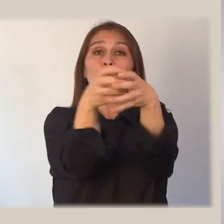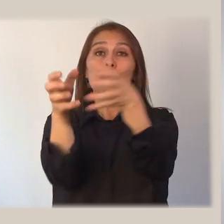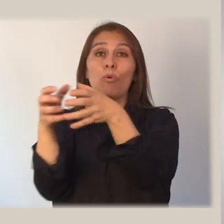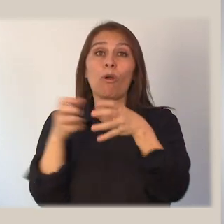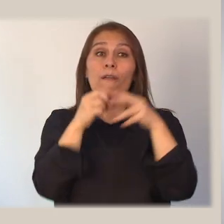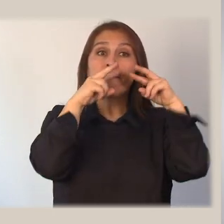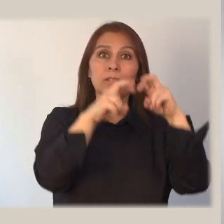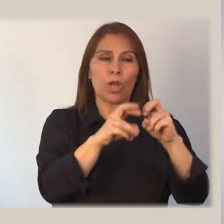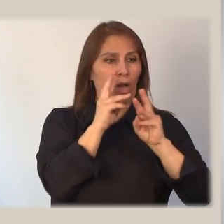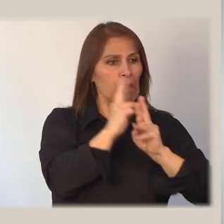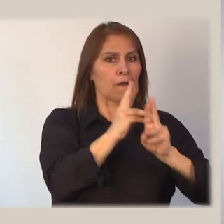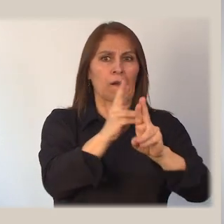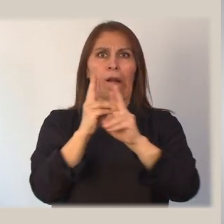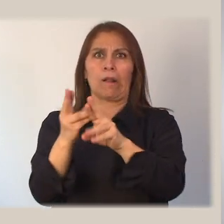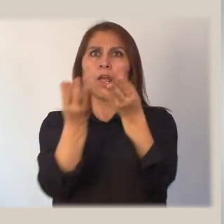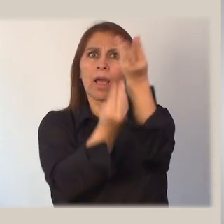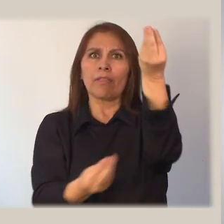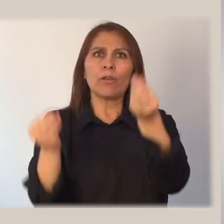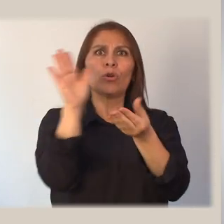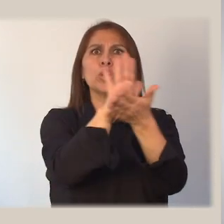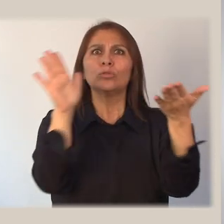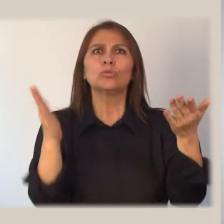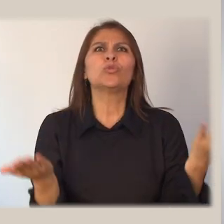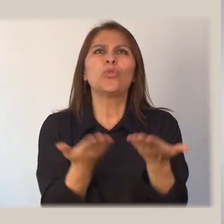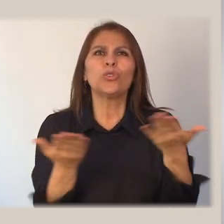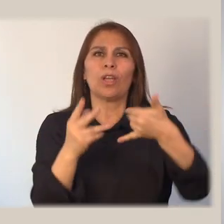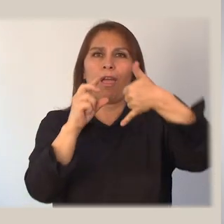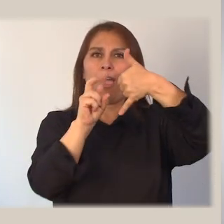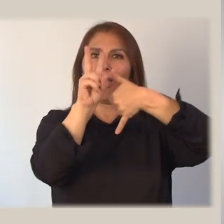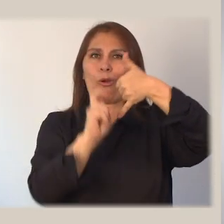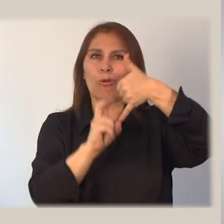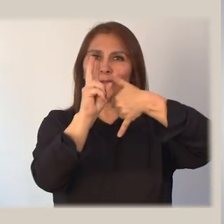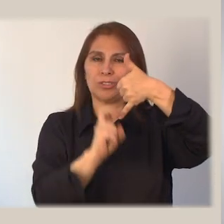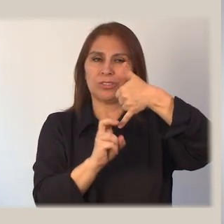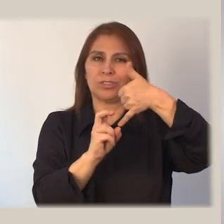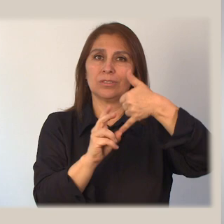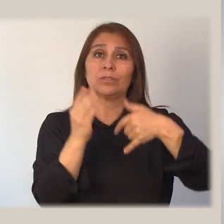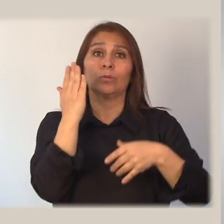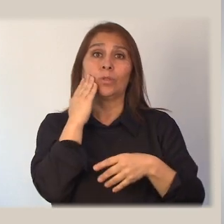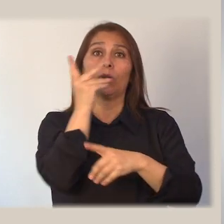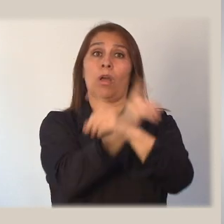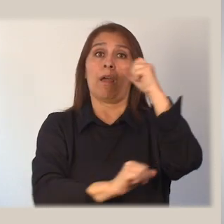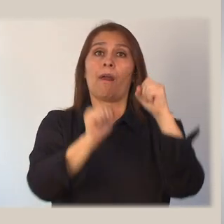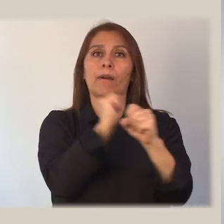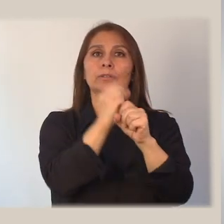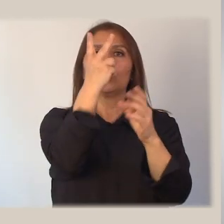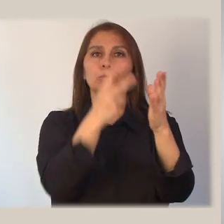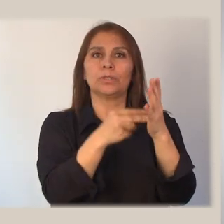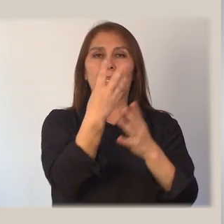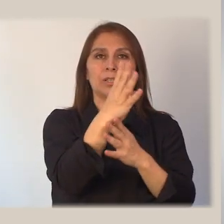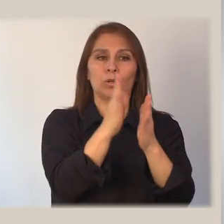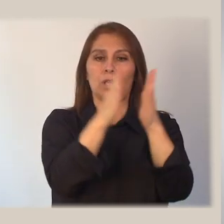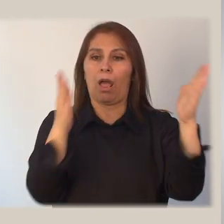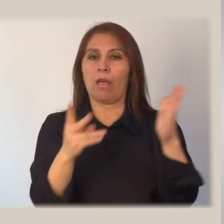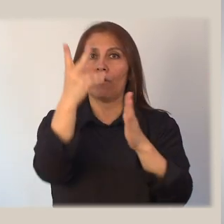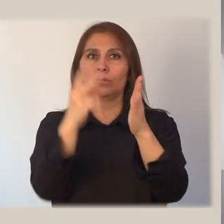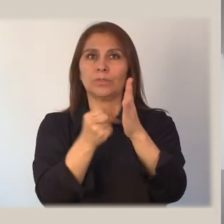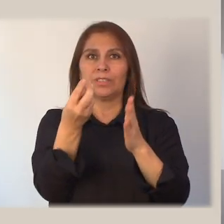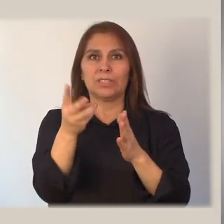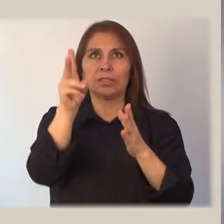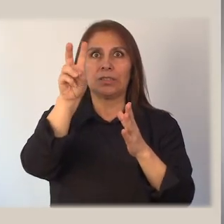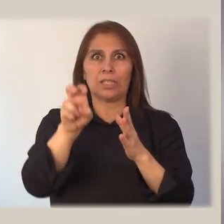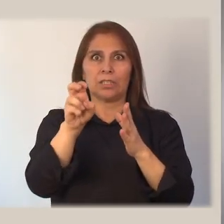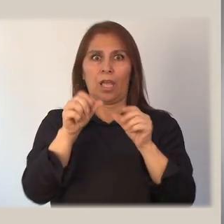Fue altamente relevante contar con 71 grupos de investigación reconocidos y categorizados en Colciencias. Estos durante el